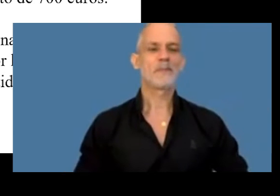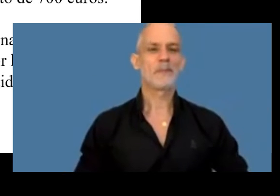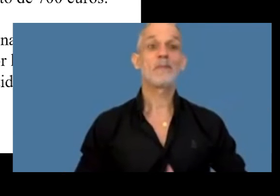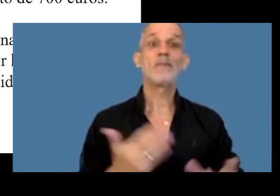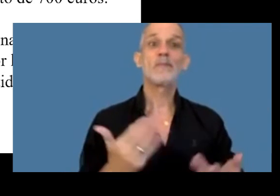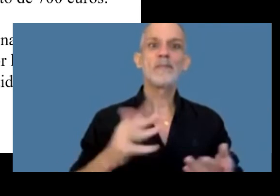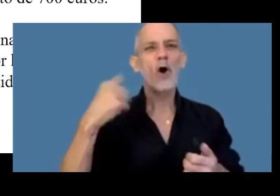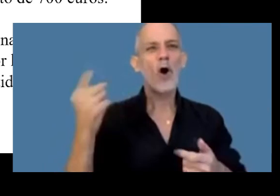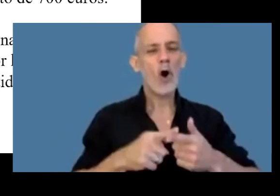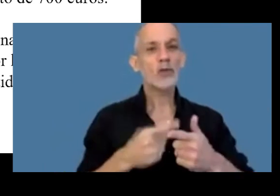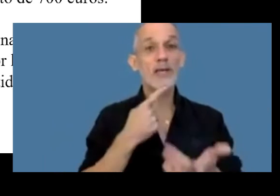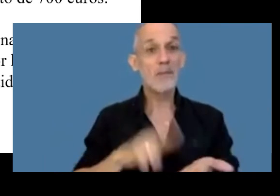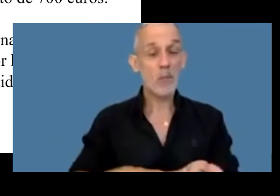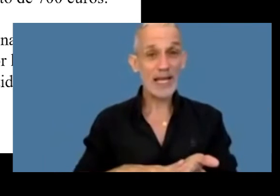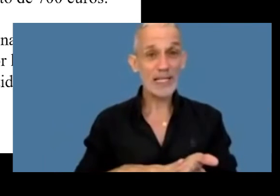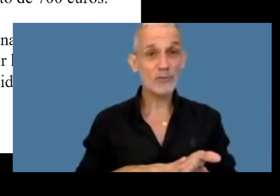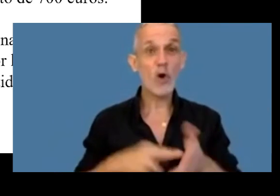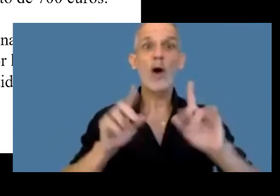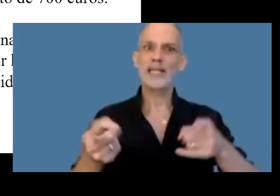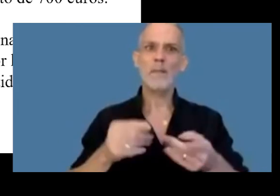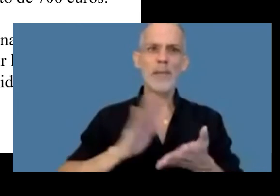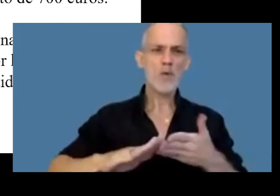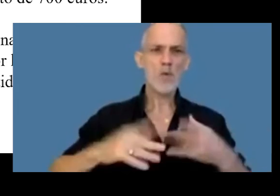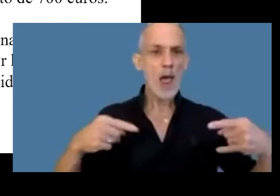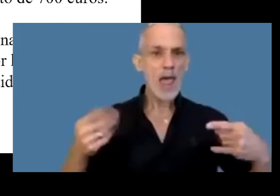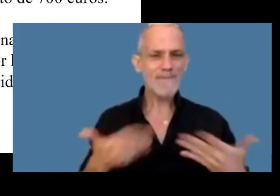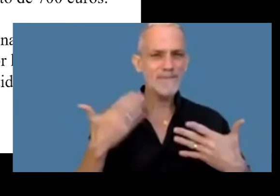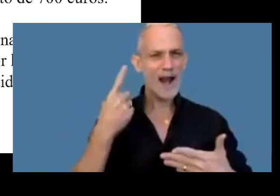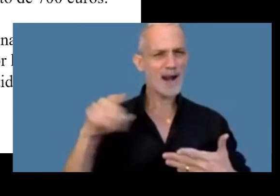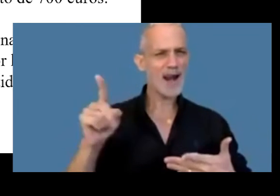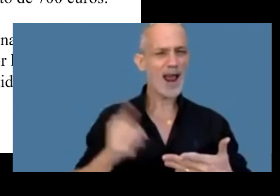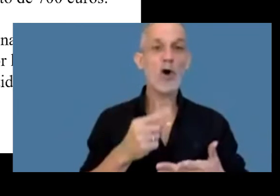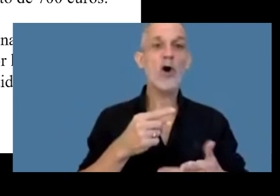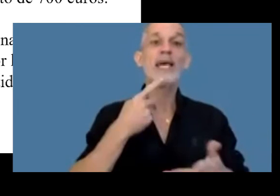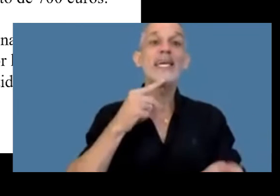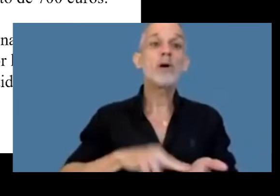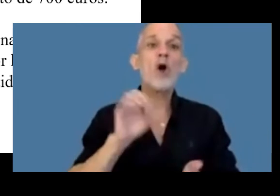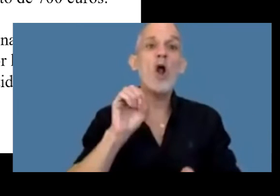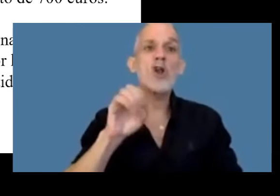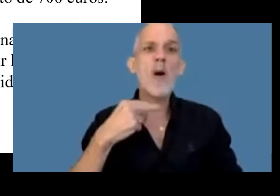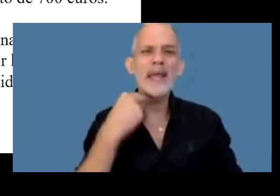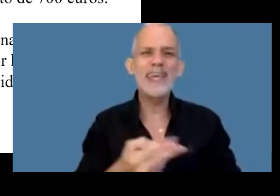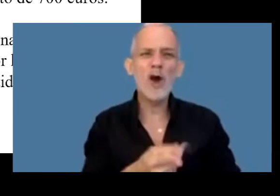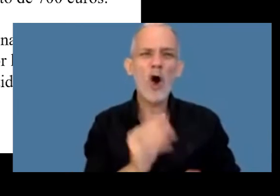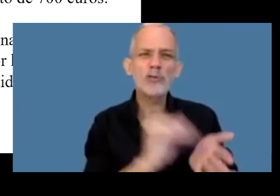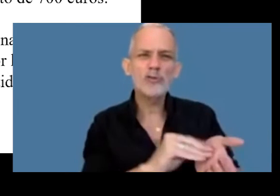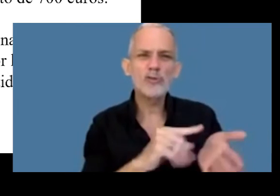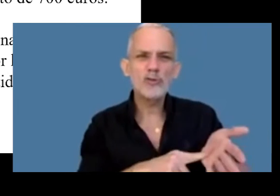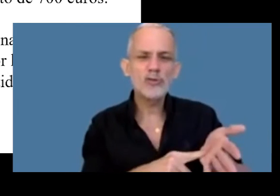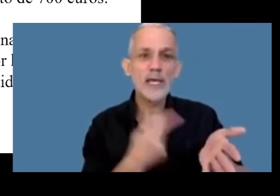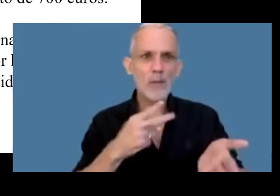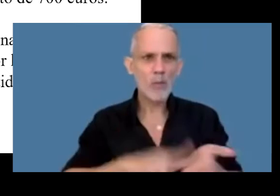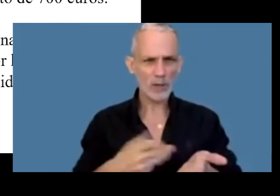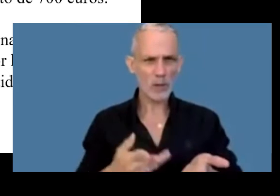Otro gravamen, también novedoso, es el impuesto al nombre de los hijos. Aquí la ley